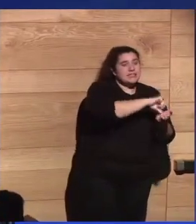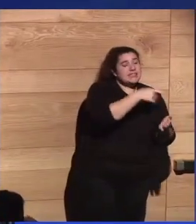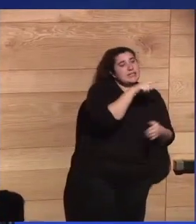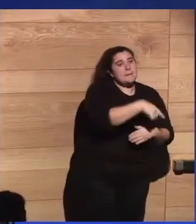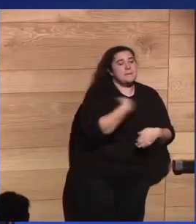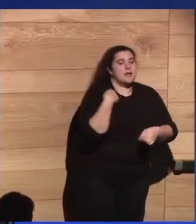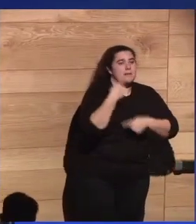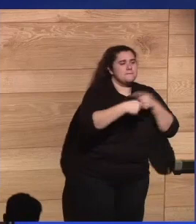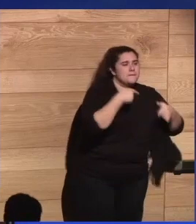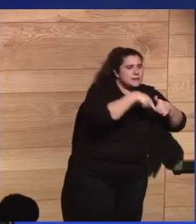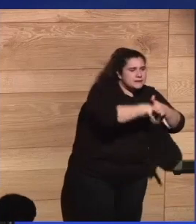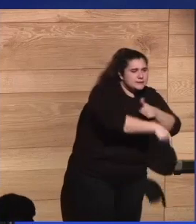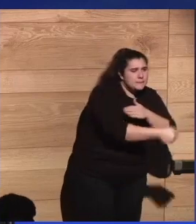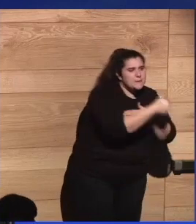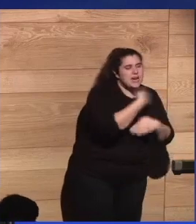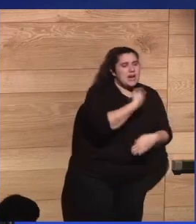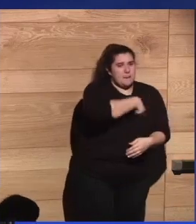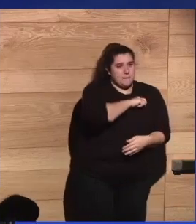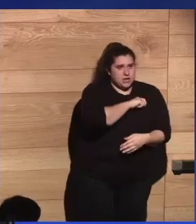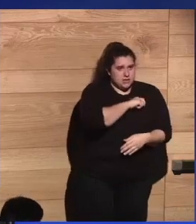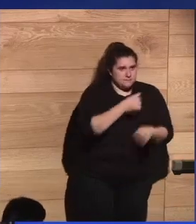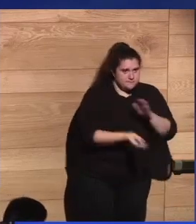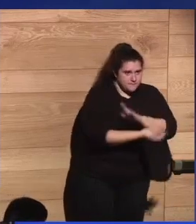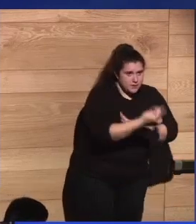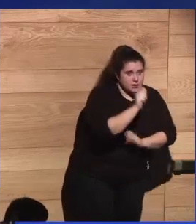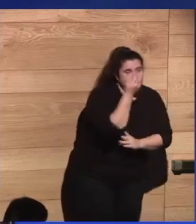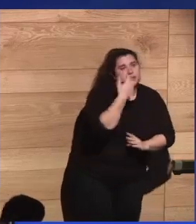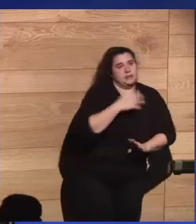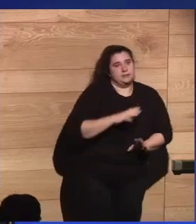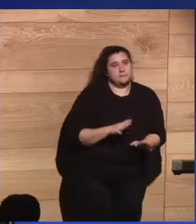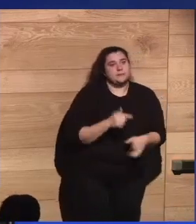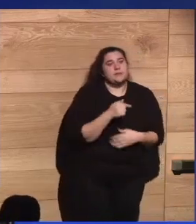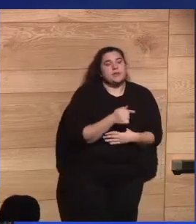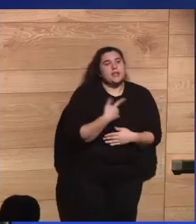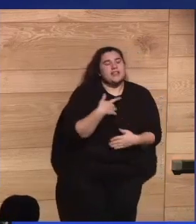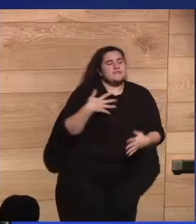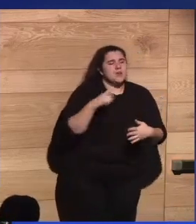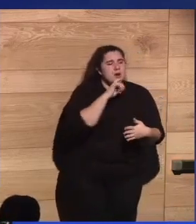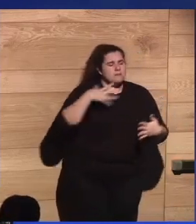que se podía conseguir en España, ¿no? ¿Cómo se combinan esa